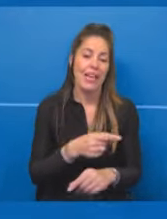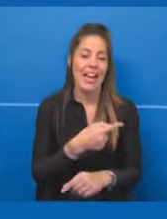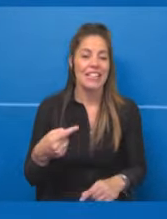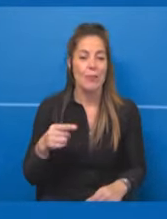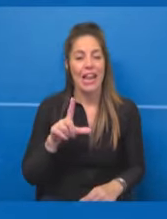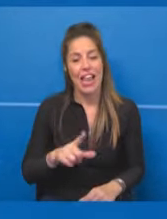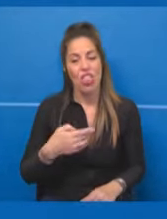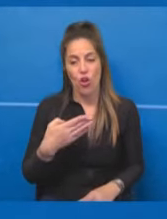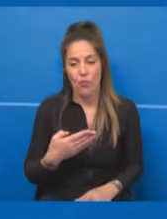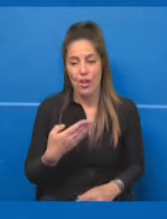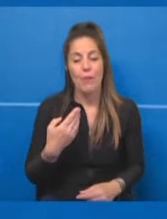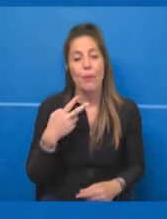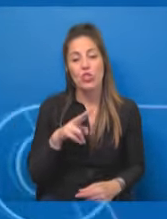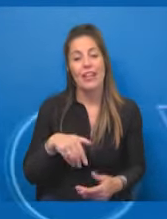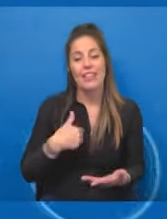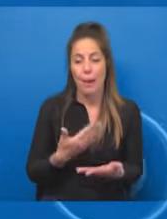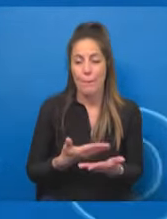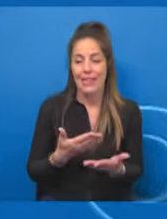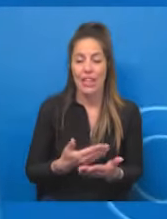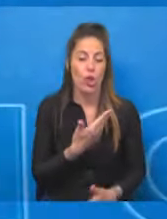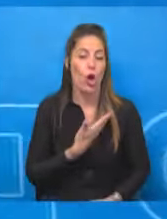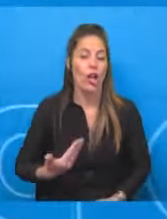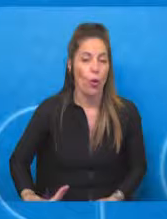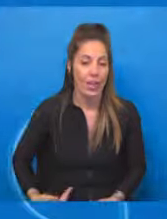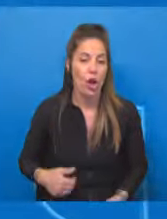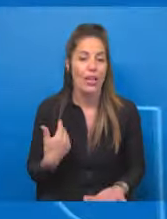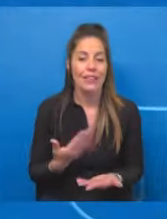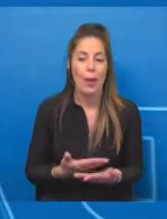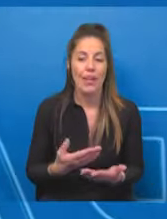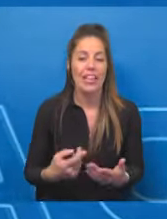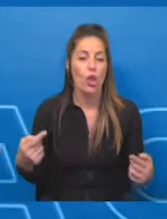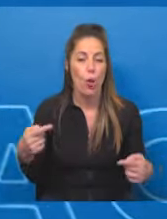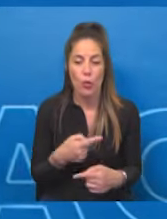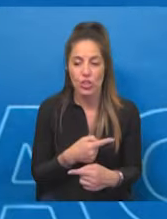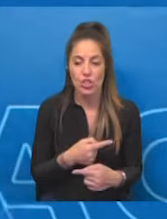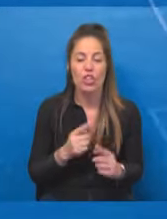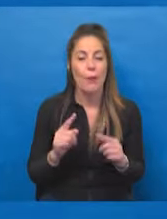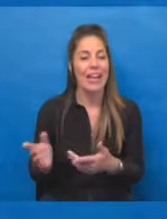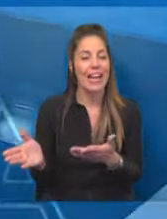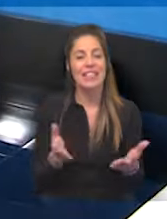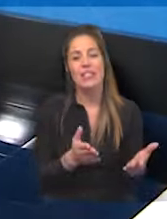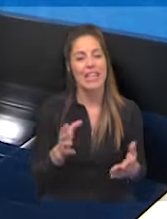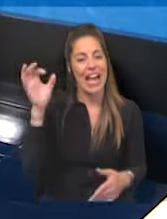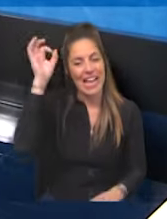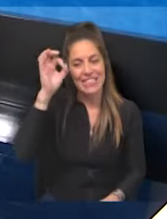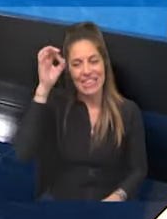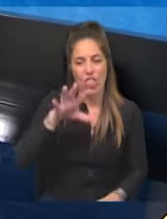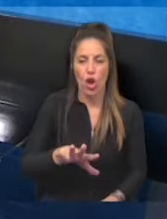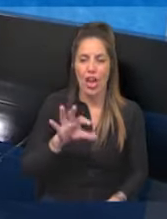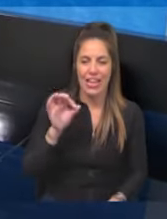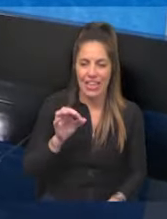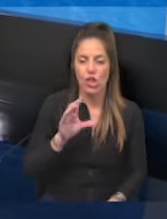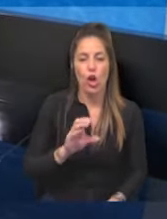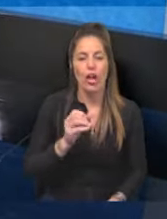lado B vamos a ver qué está planteando también el gobierno que está planteando la oposición vamos a recibir al senador electo Carlos